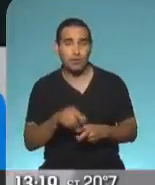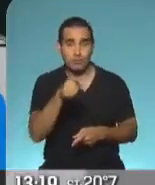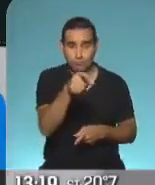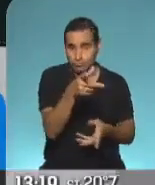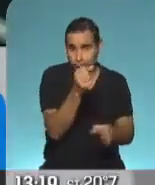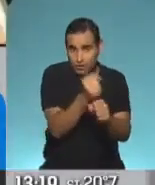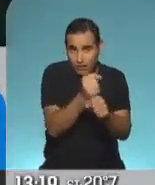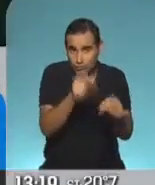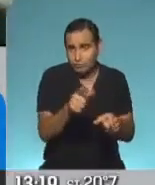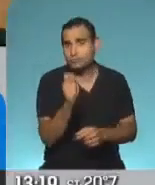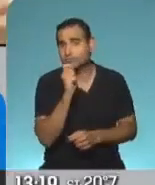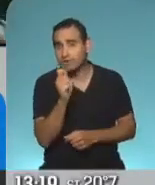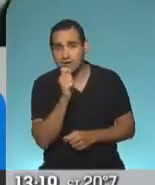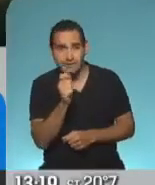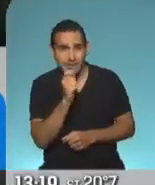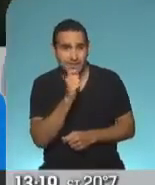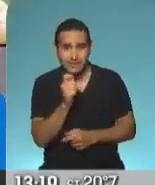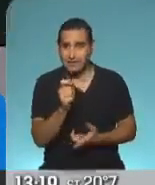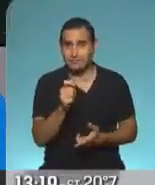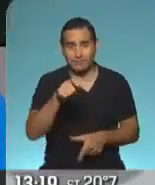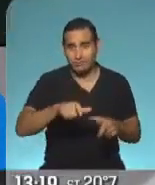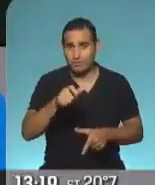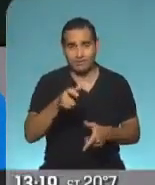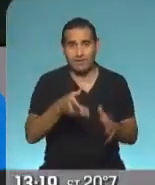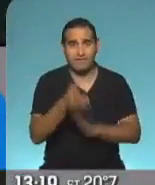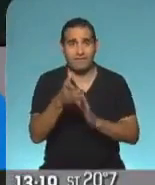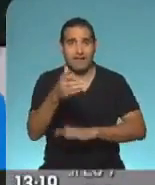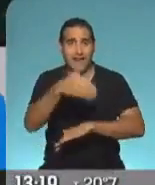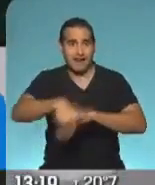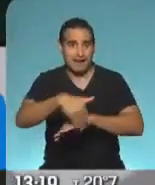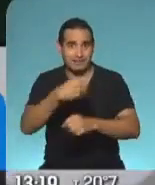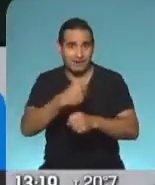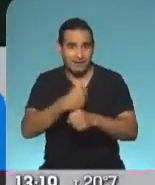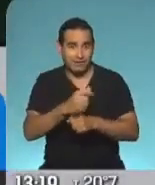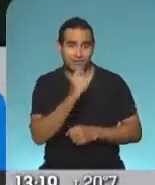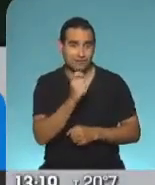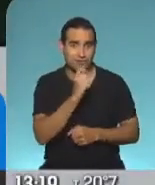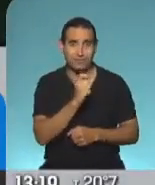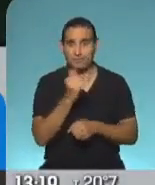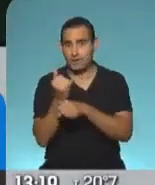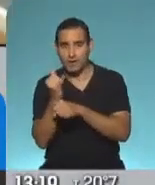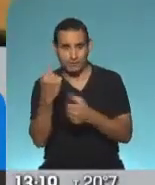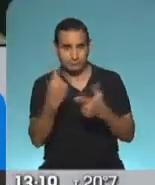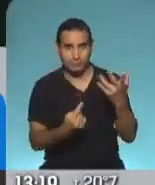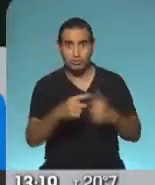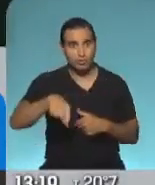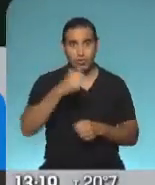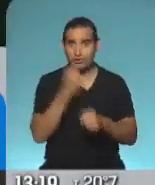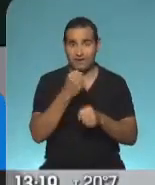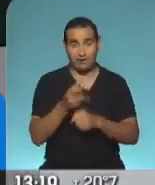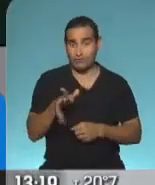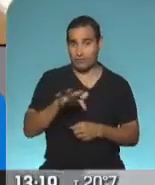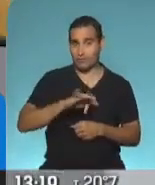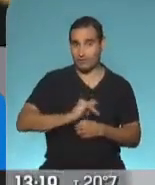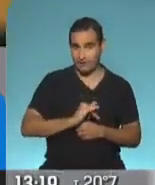profesión, los mobileros, la gente que está, todos los técnicos que están rodeándola, aunque no salgan en cámara, todos ellos están trabajando todos los